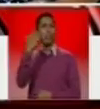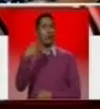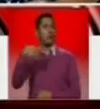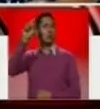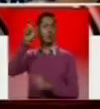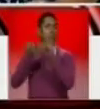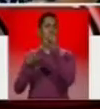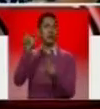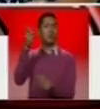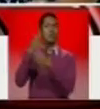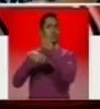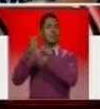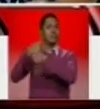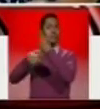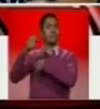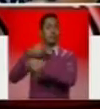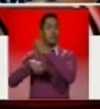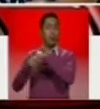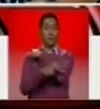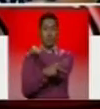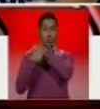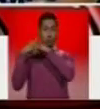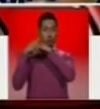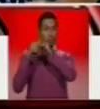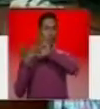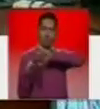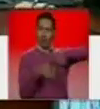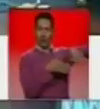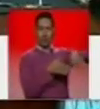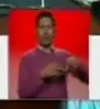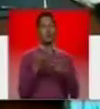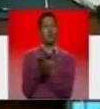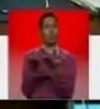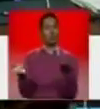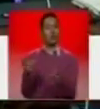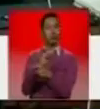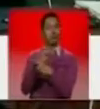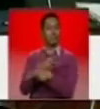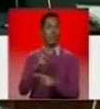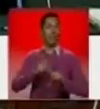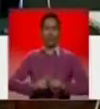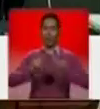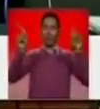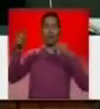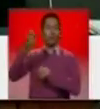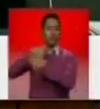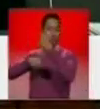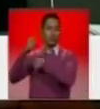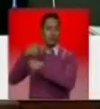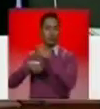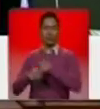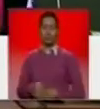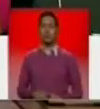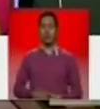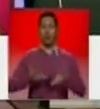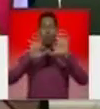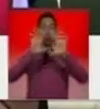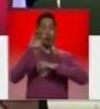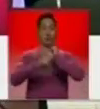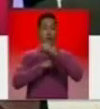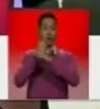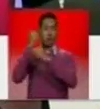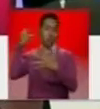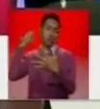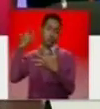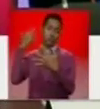de las exportaciones no petroleras del país. Es uno de los momentos más esperados de la última década, la firma de la adhesión de